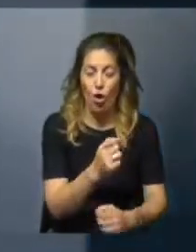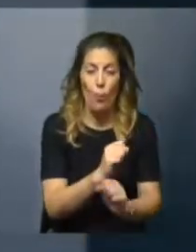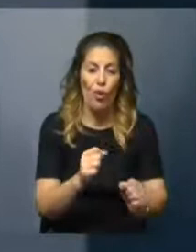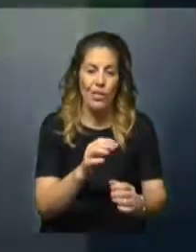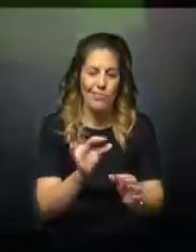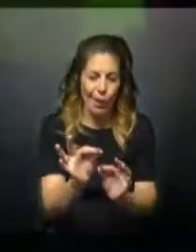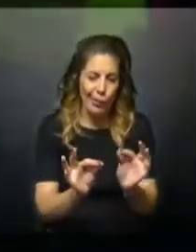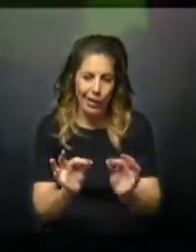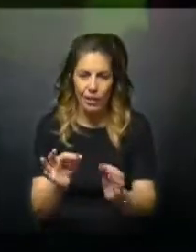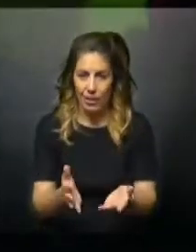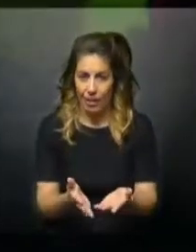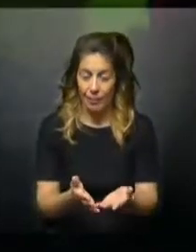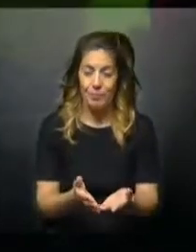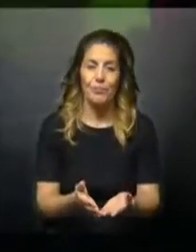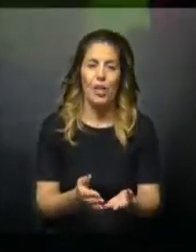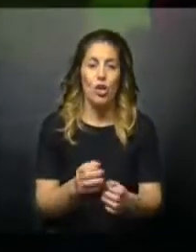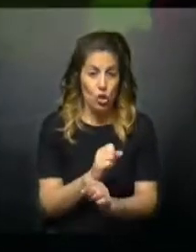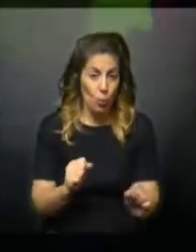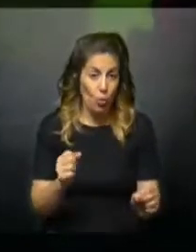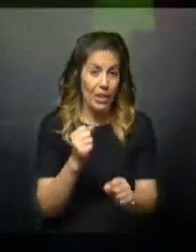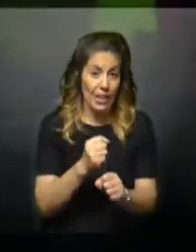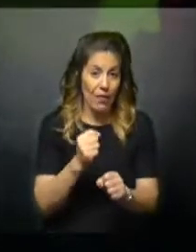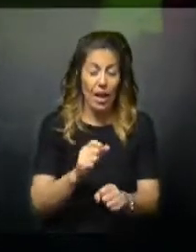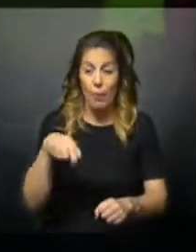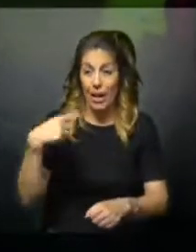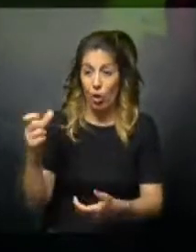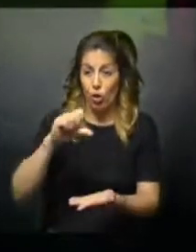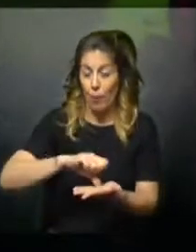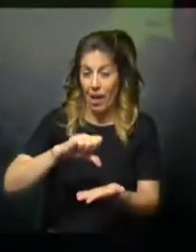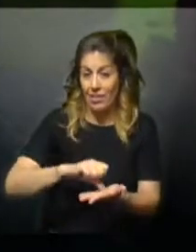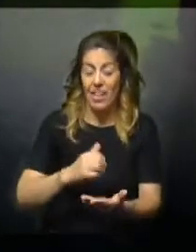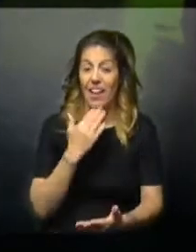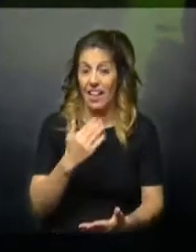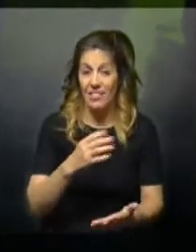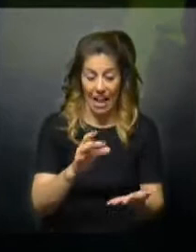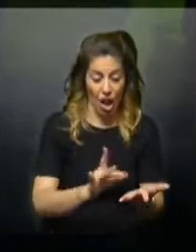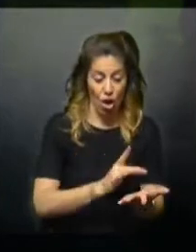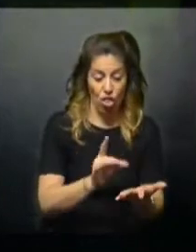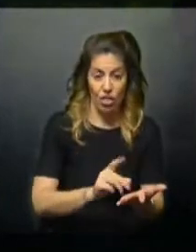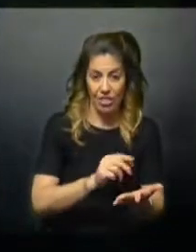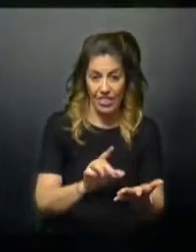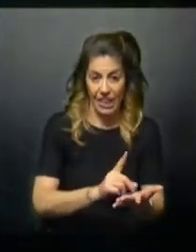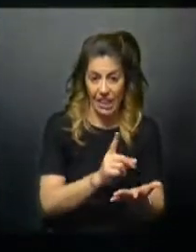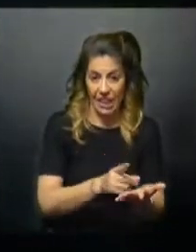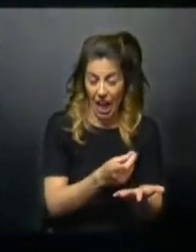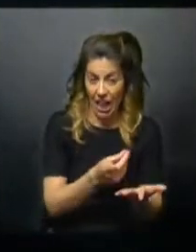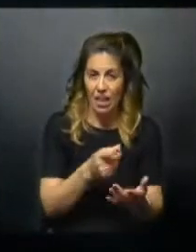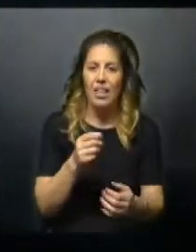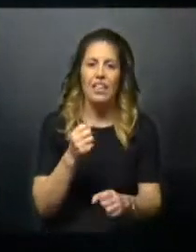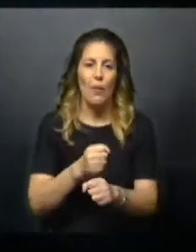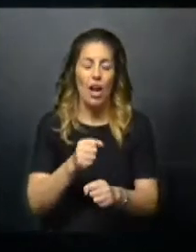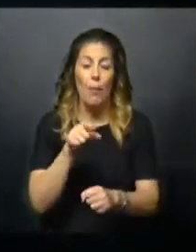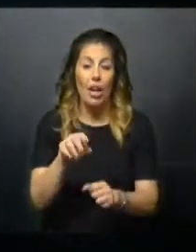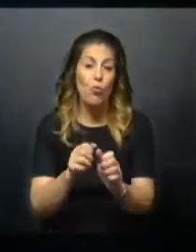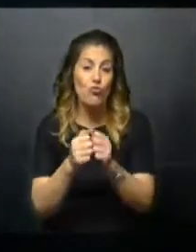pero por ejemplo yo pude trabajar para el exterior gracias a los digital para un diario que en un momento me